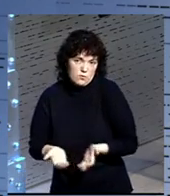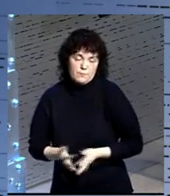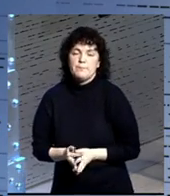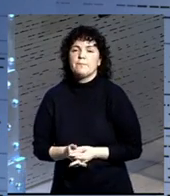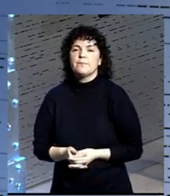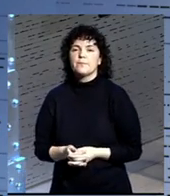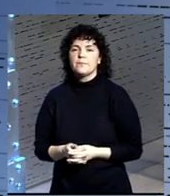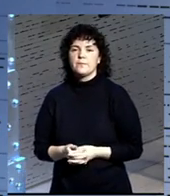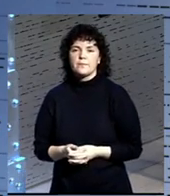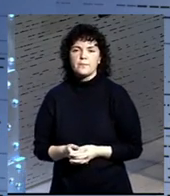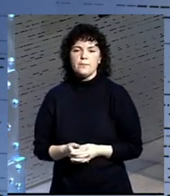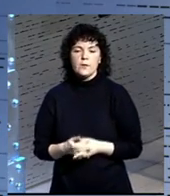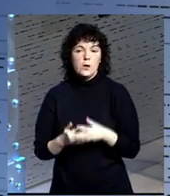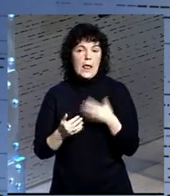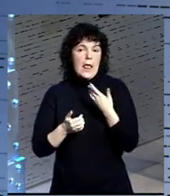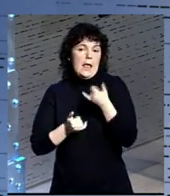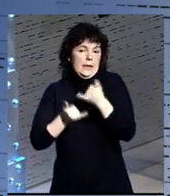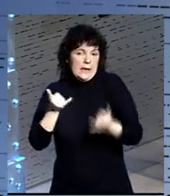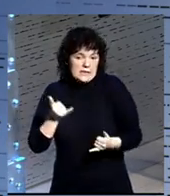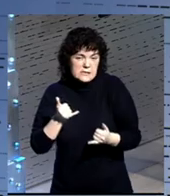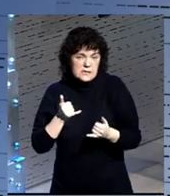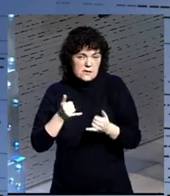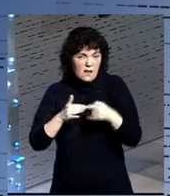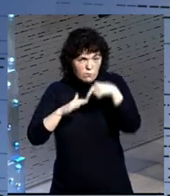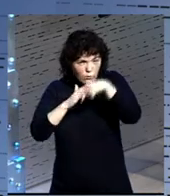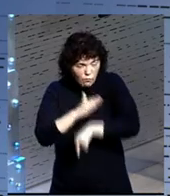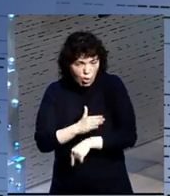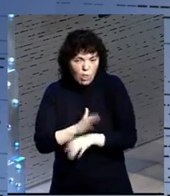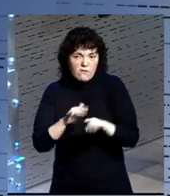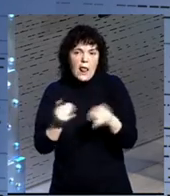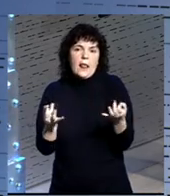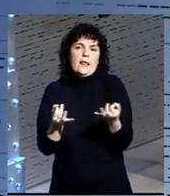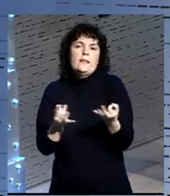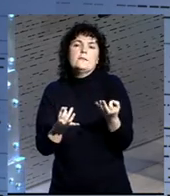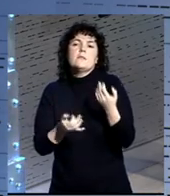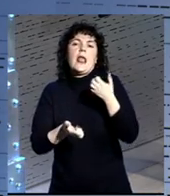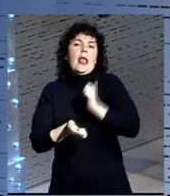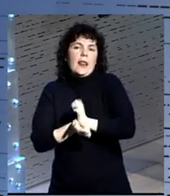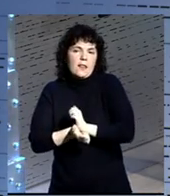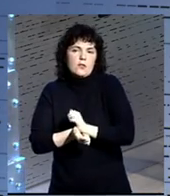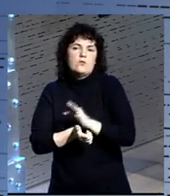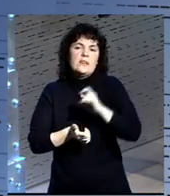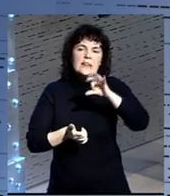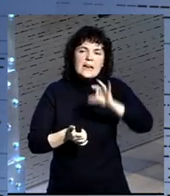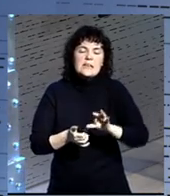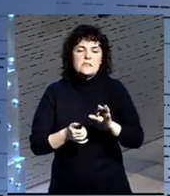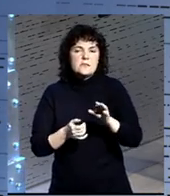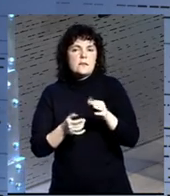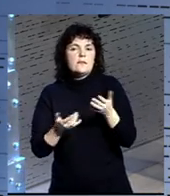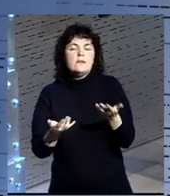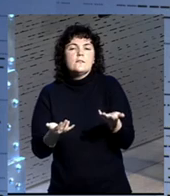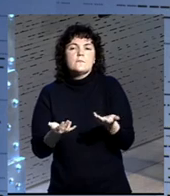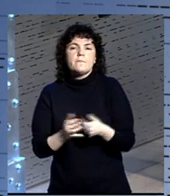crisis que como trasfondo tiene ese credit crunch que tiene lugar después